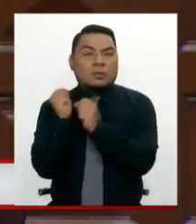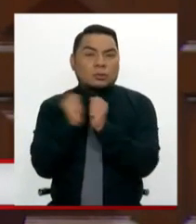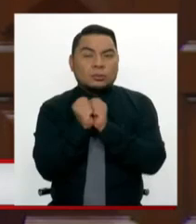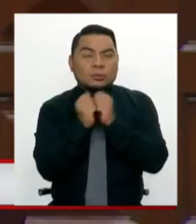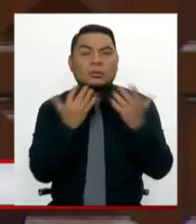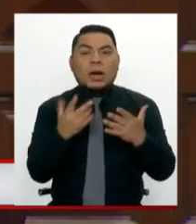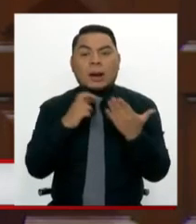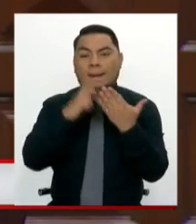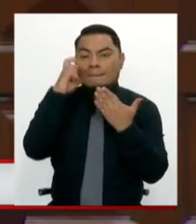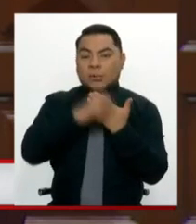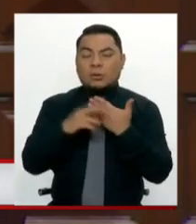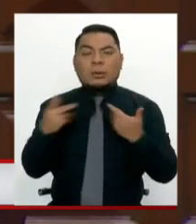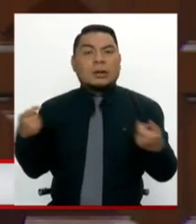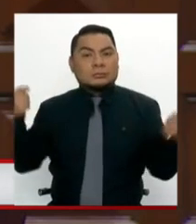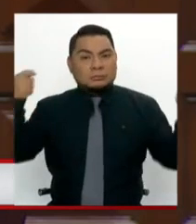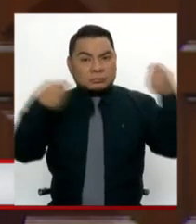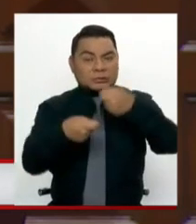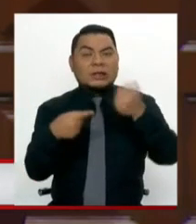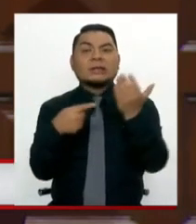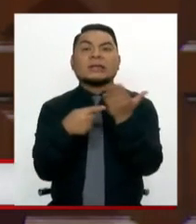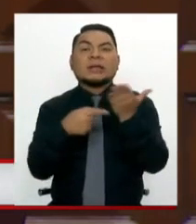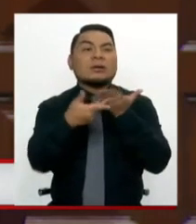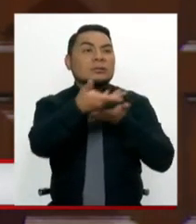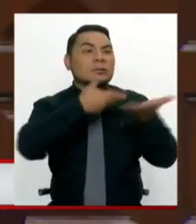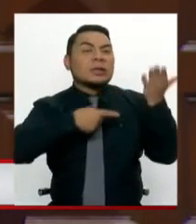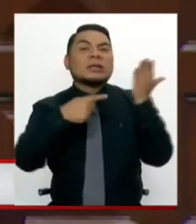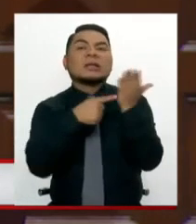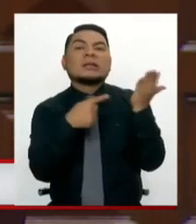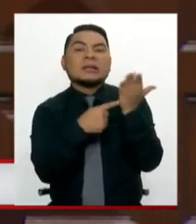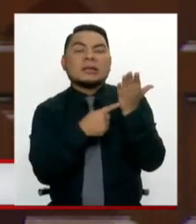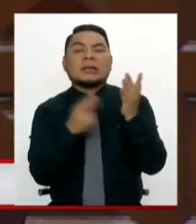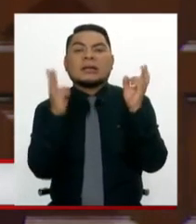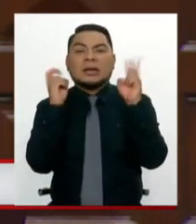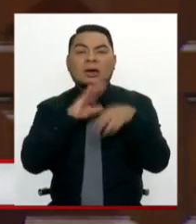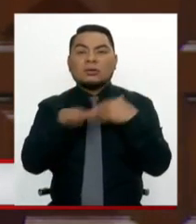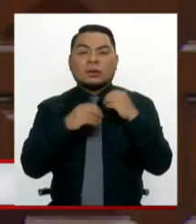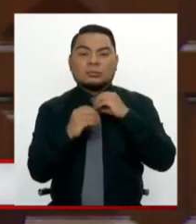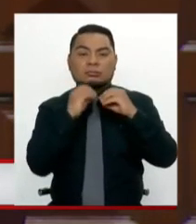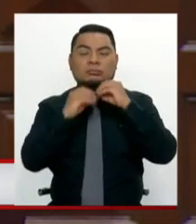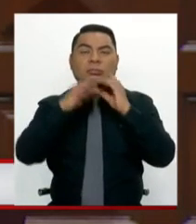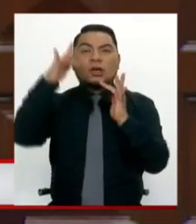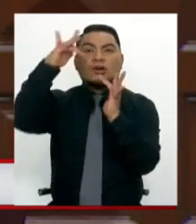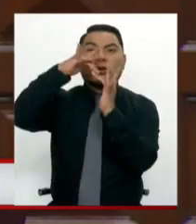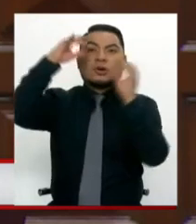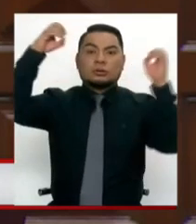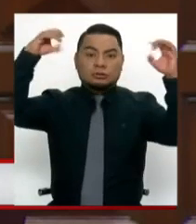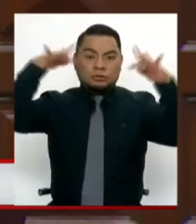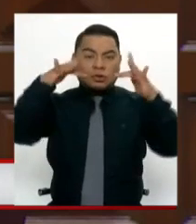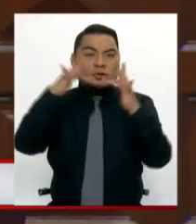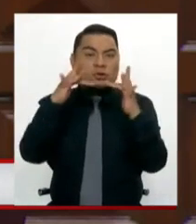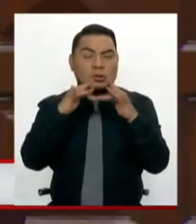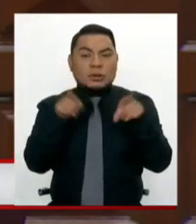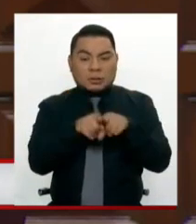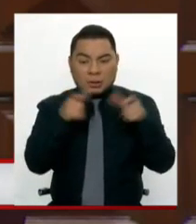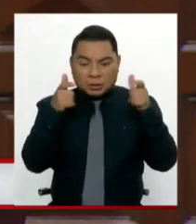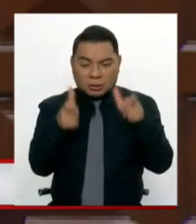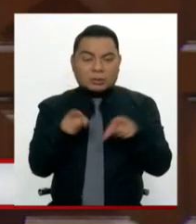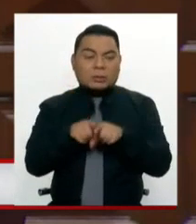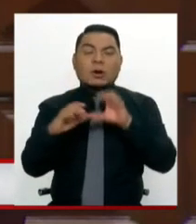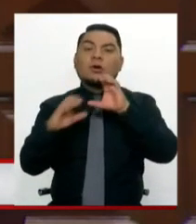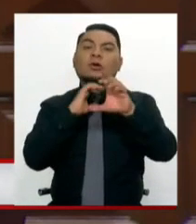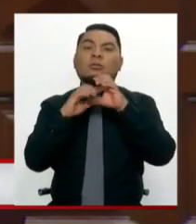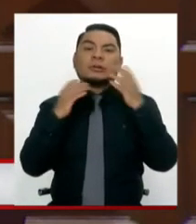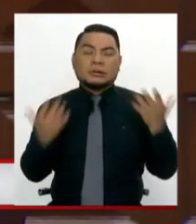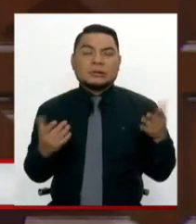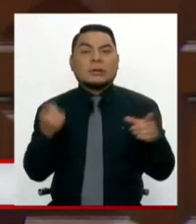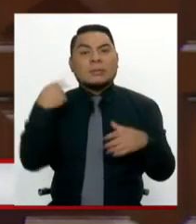un programa de transferencia de tecnología en materia de fabricación satelital, tanto de observación como de